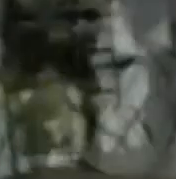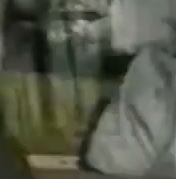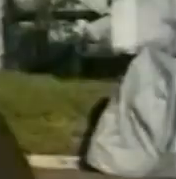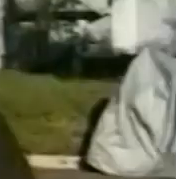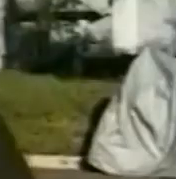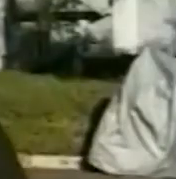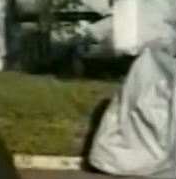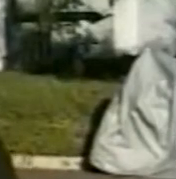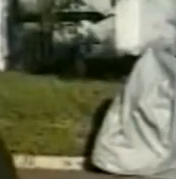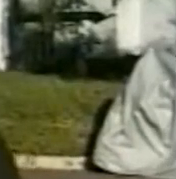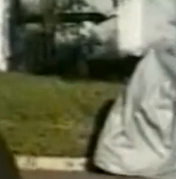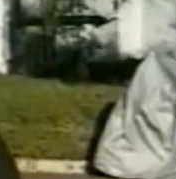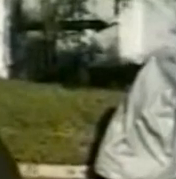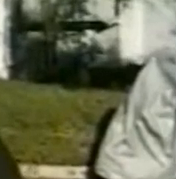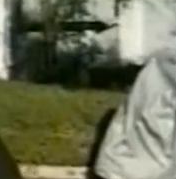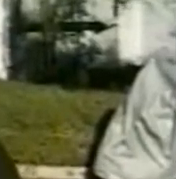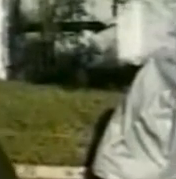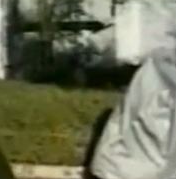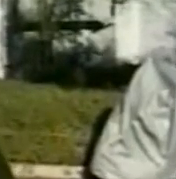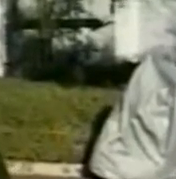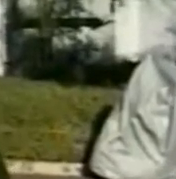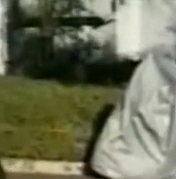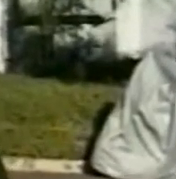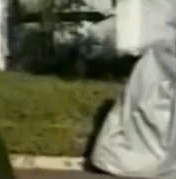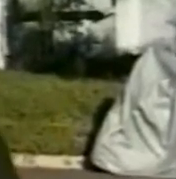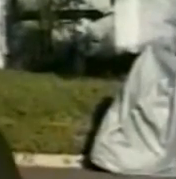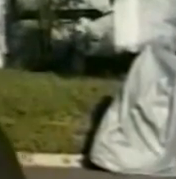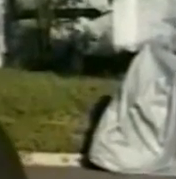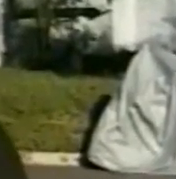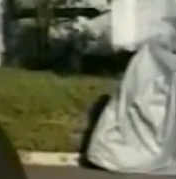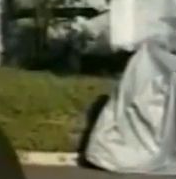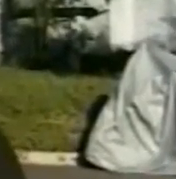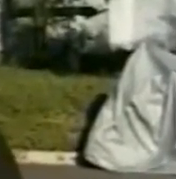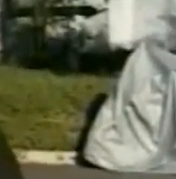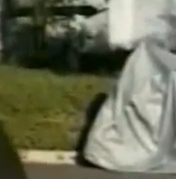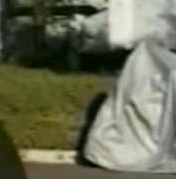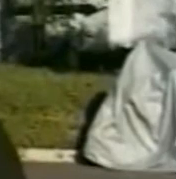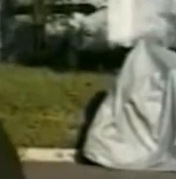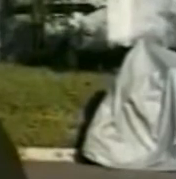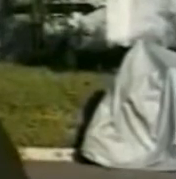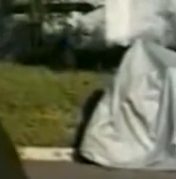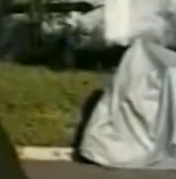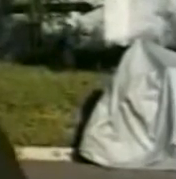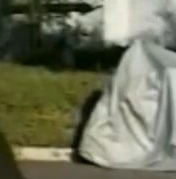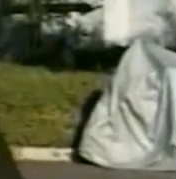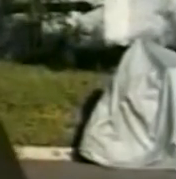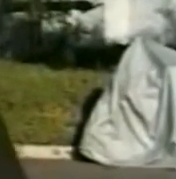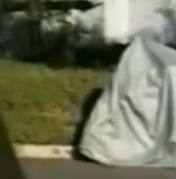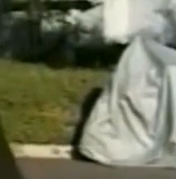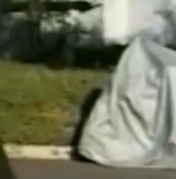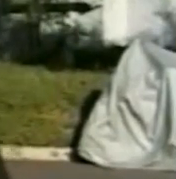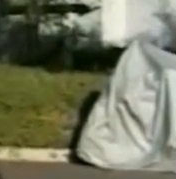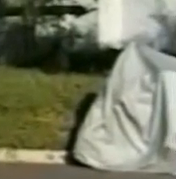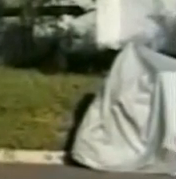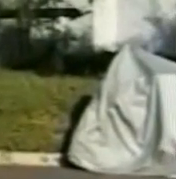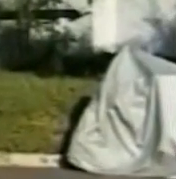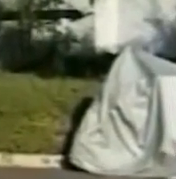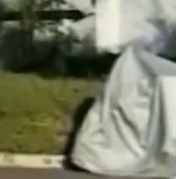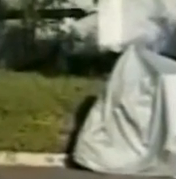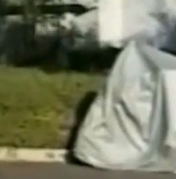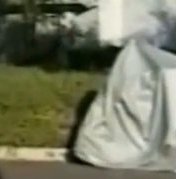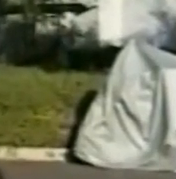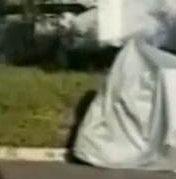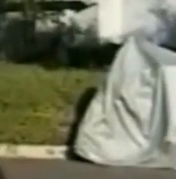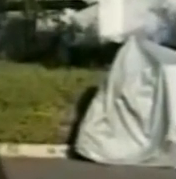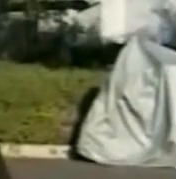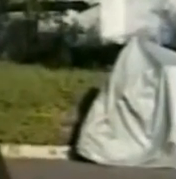recinto. No puedo asegurarle que haya habido los años anteriores, pero la información que yo tengo es que este año no hubo sexo explícito, y si lo hubo,